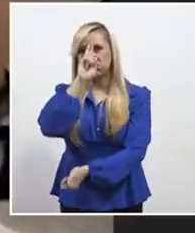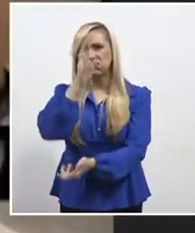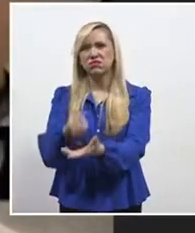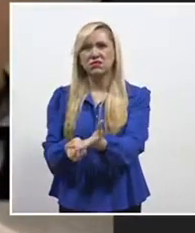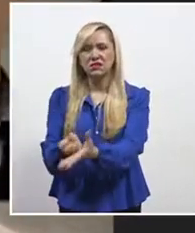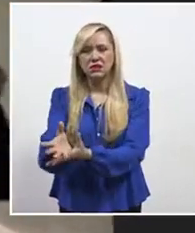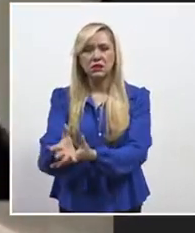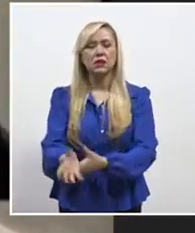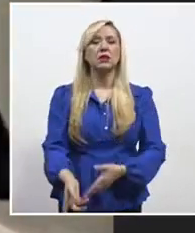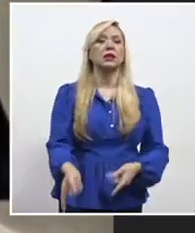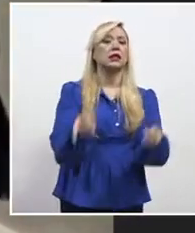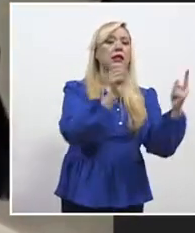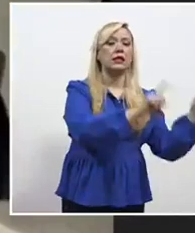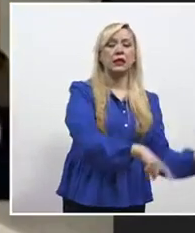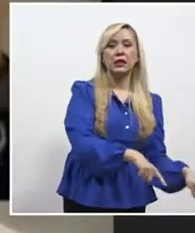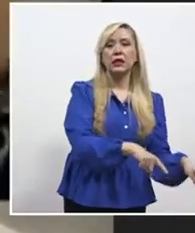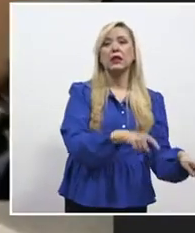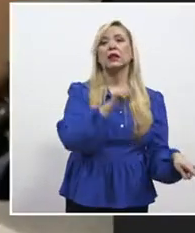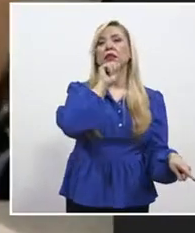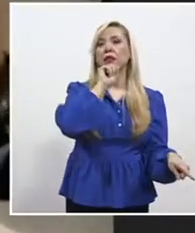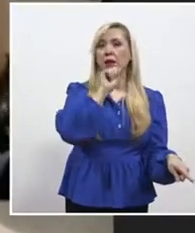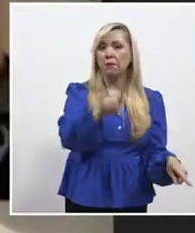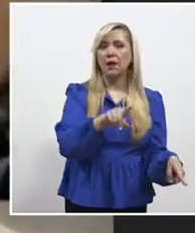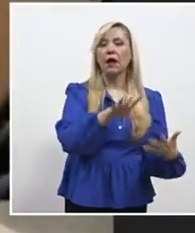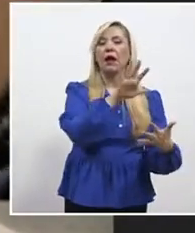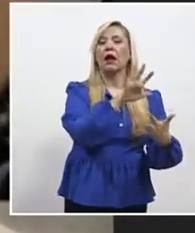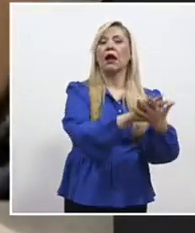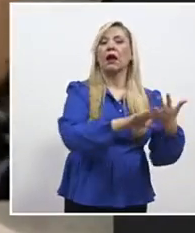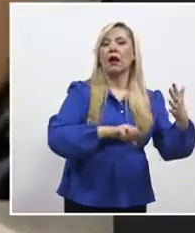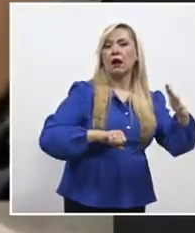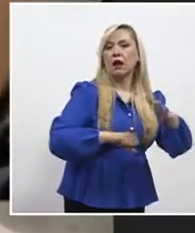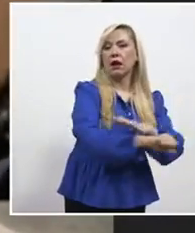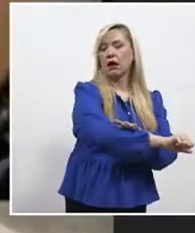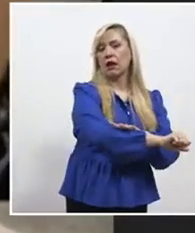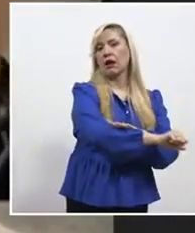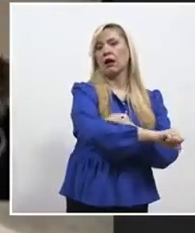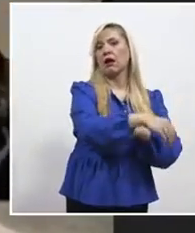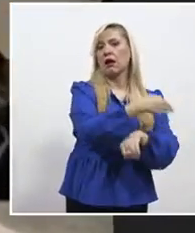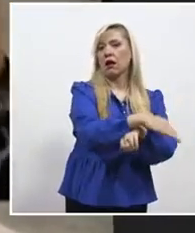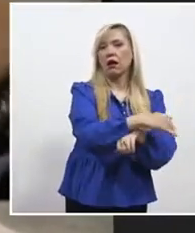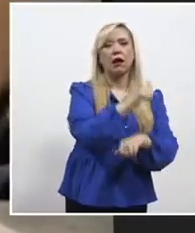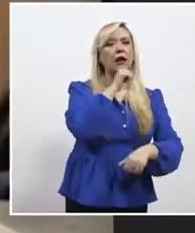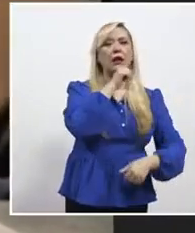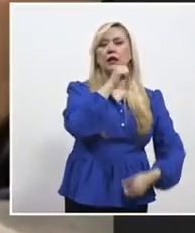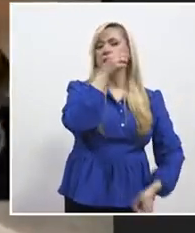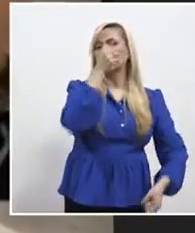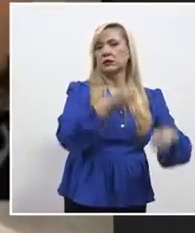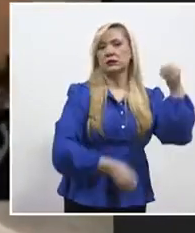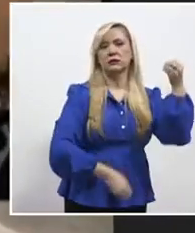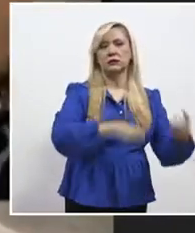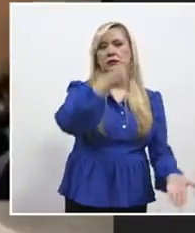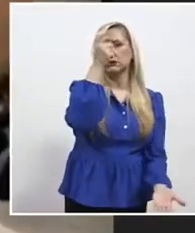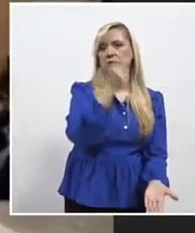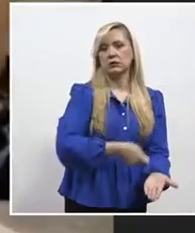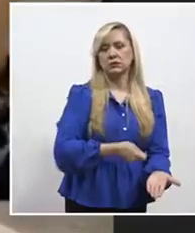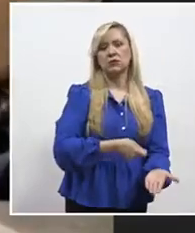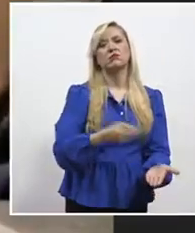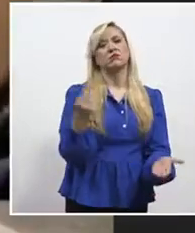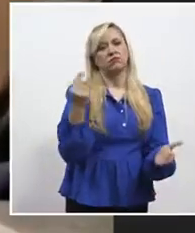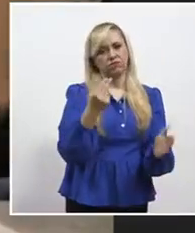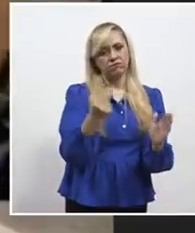Convención Americana, y que haga una modificación de las normas constitucionales y otras normas